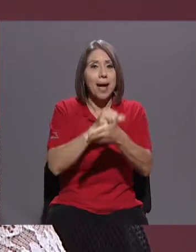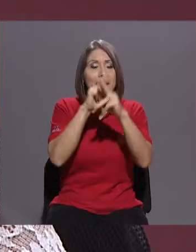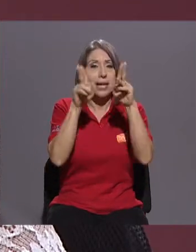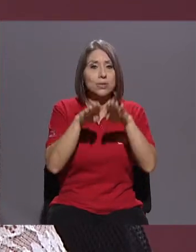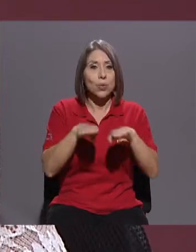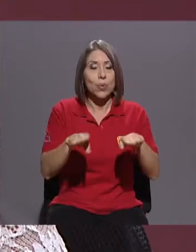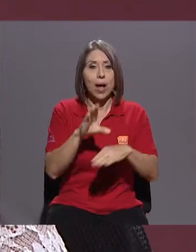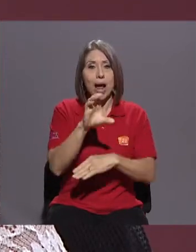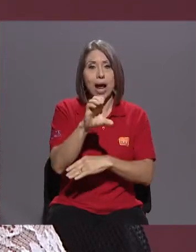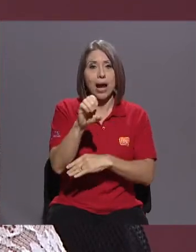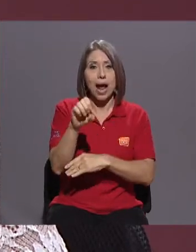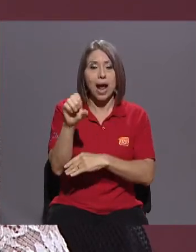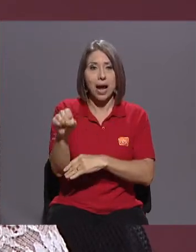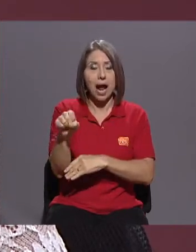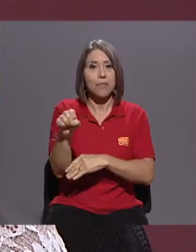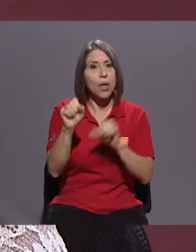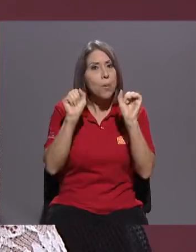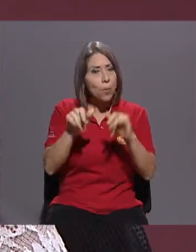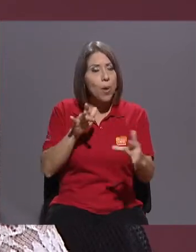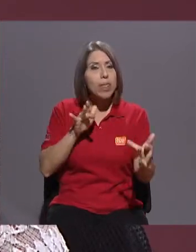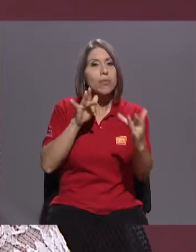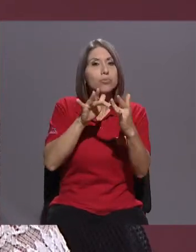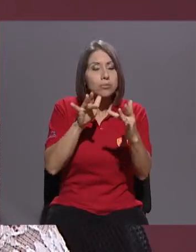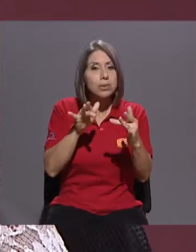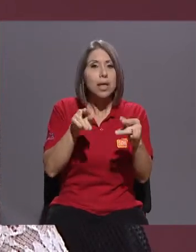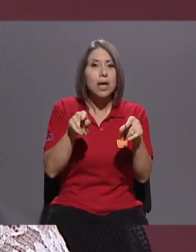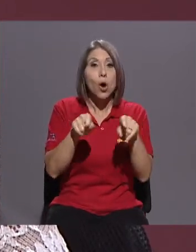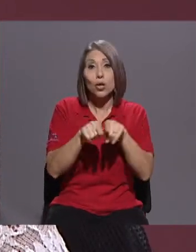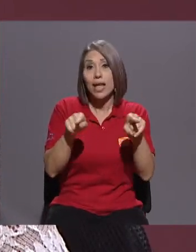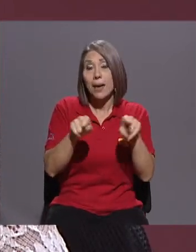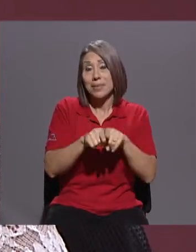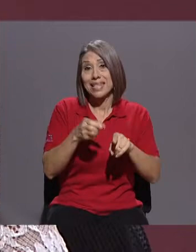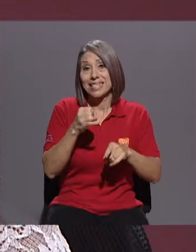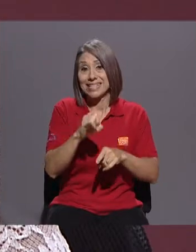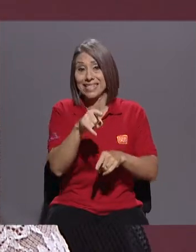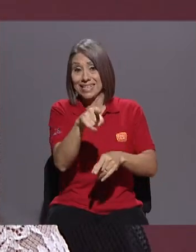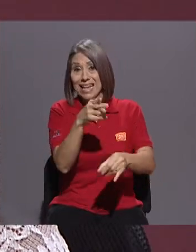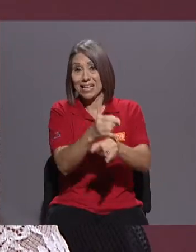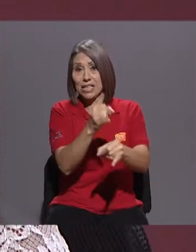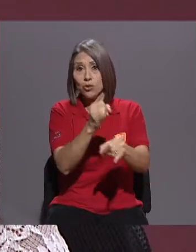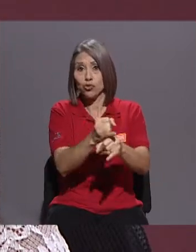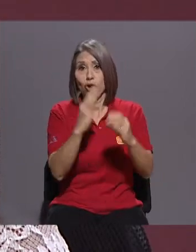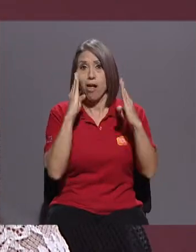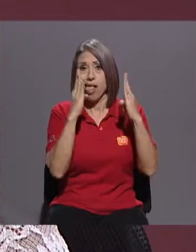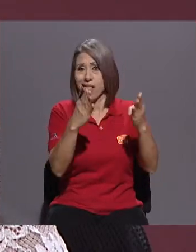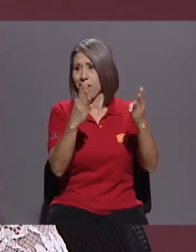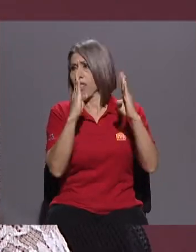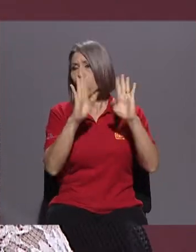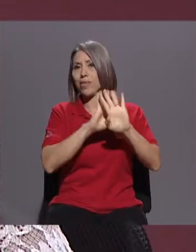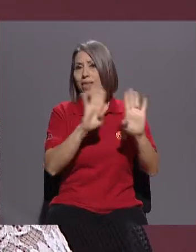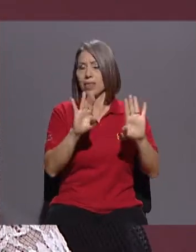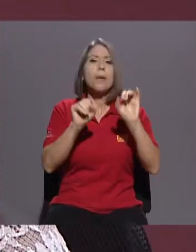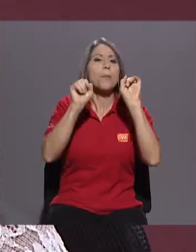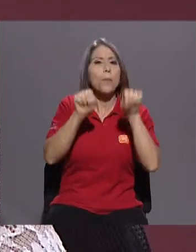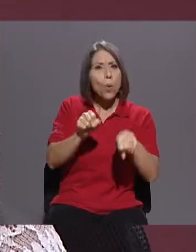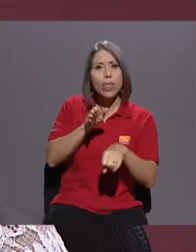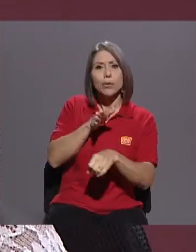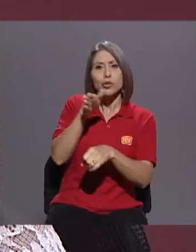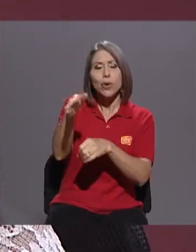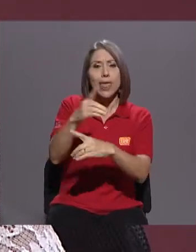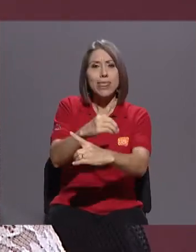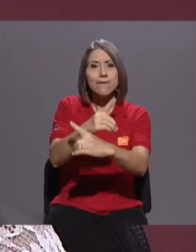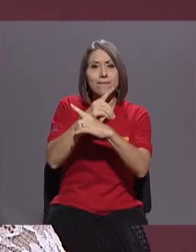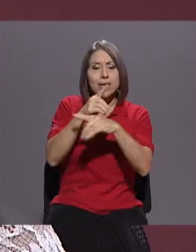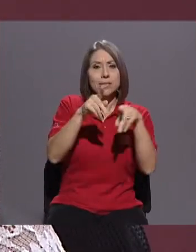de las páginas De la caja A la contraloría O podemos incluso Ya si la institución No nos atiende Recurrir a la